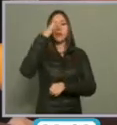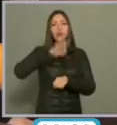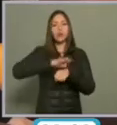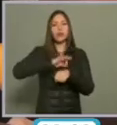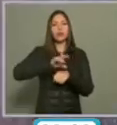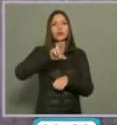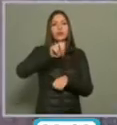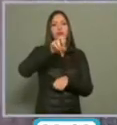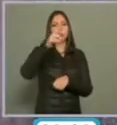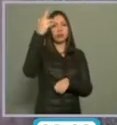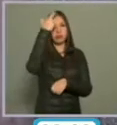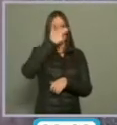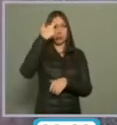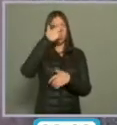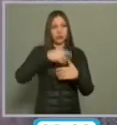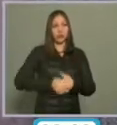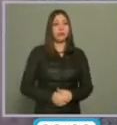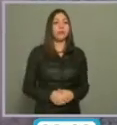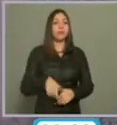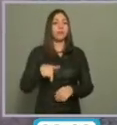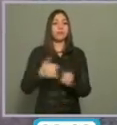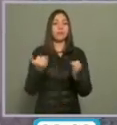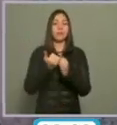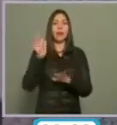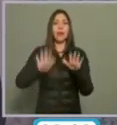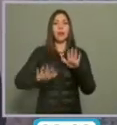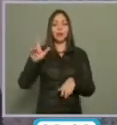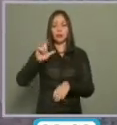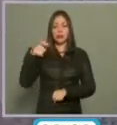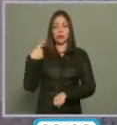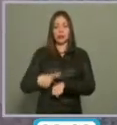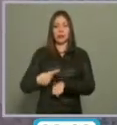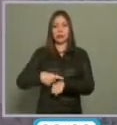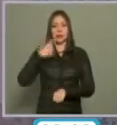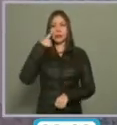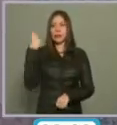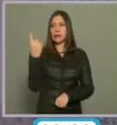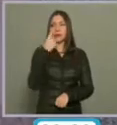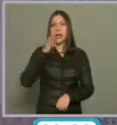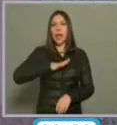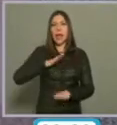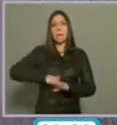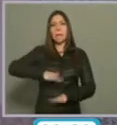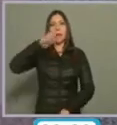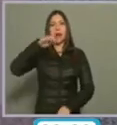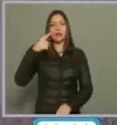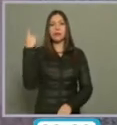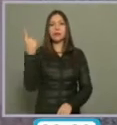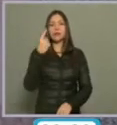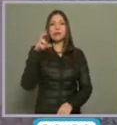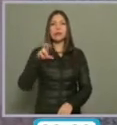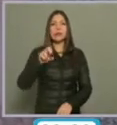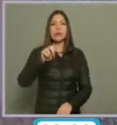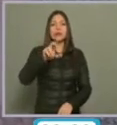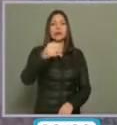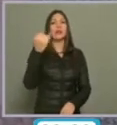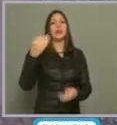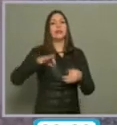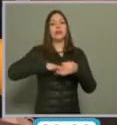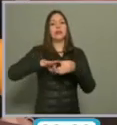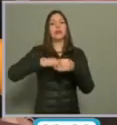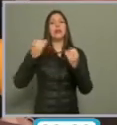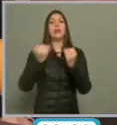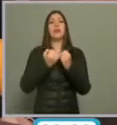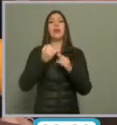en este tipo de padecimientos que son padecimientos muy frecuentes, pero también silenciosos. ¿Qué es la